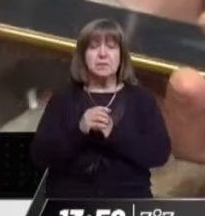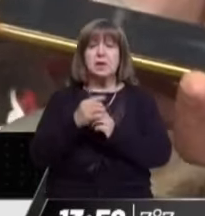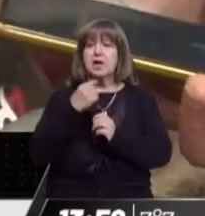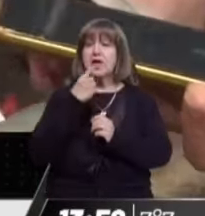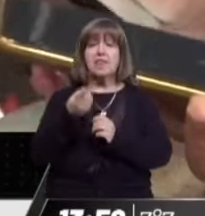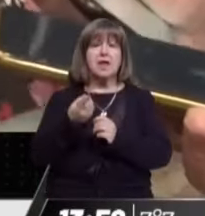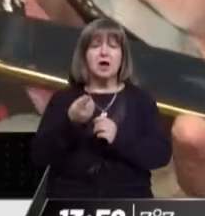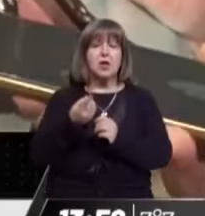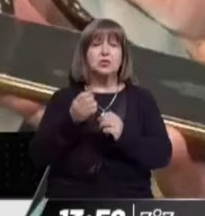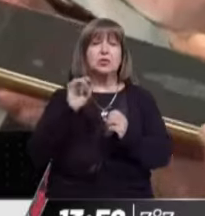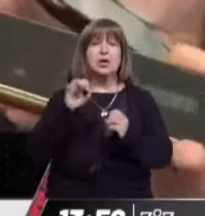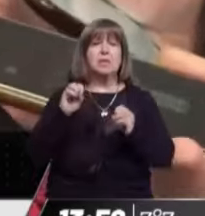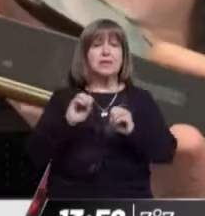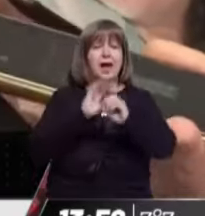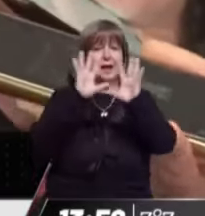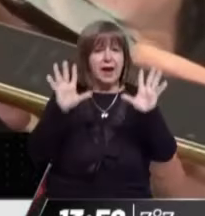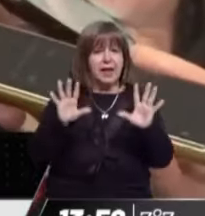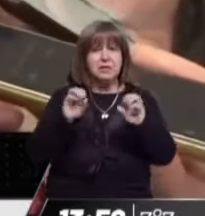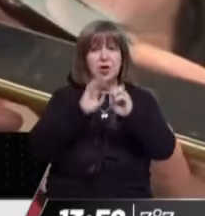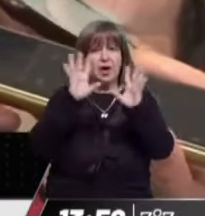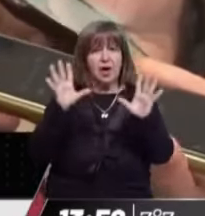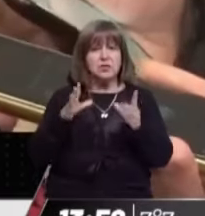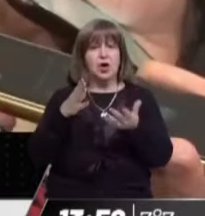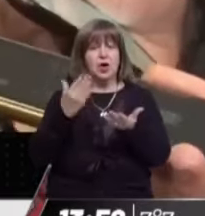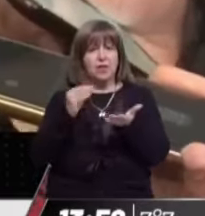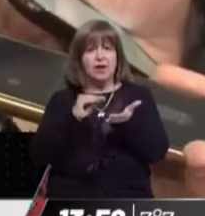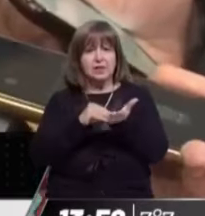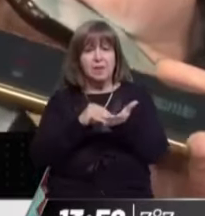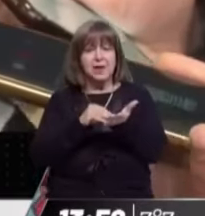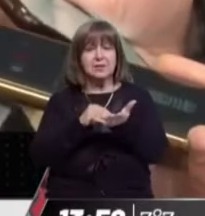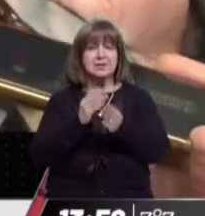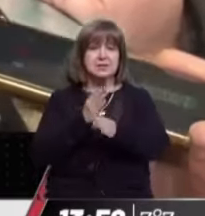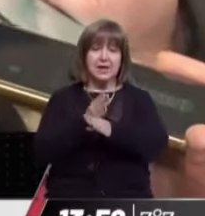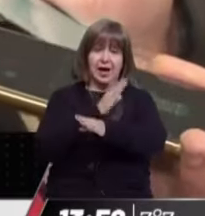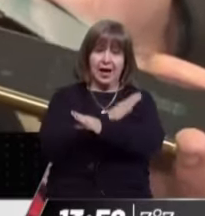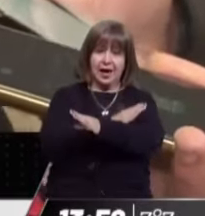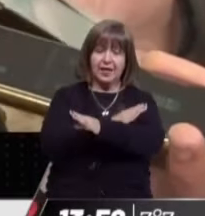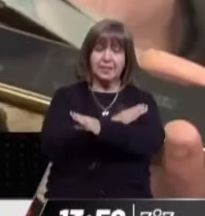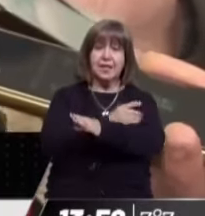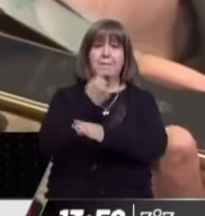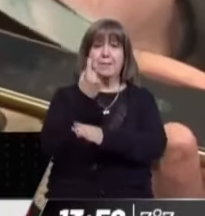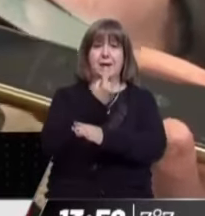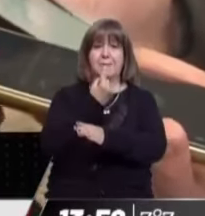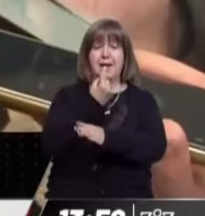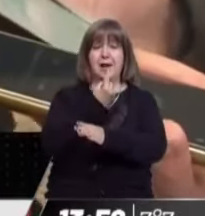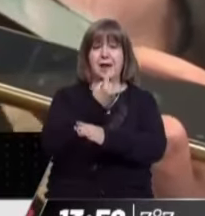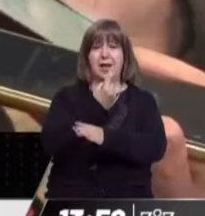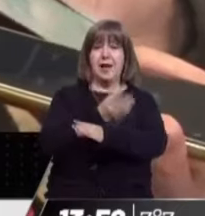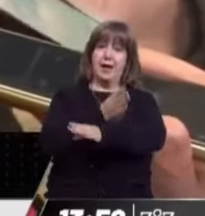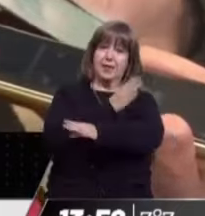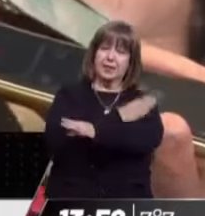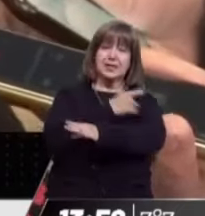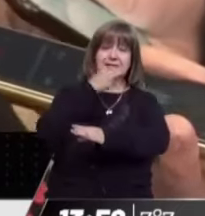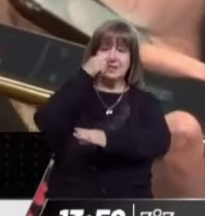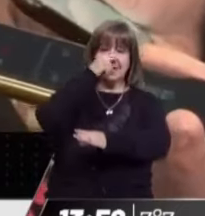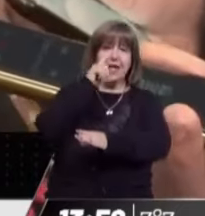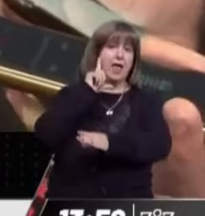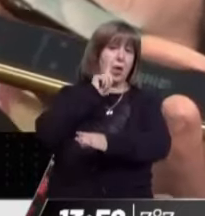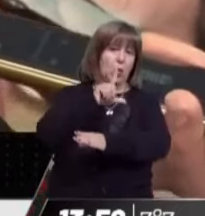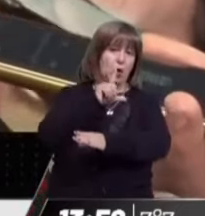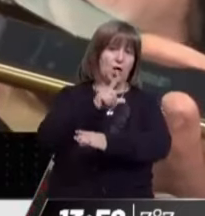nada aclaraciones que hacían falta. Recuerden que la declaración principal es la que se llevó a cabo el 7 de